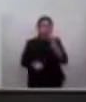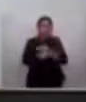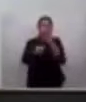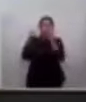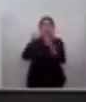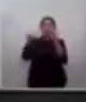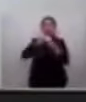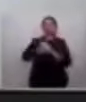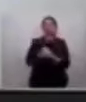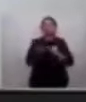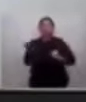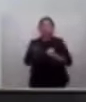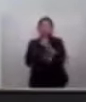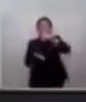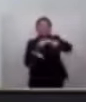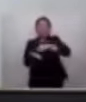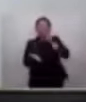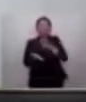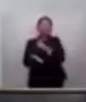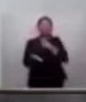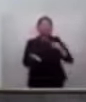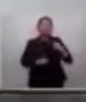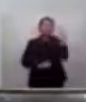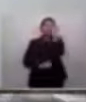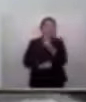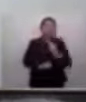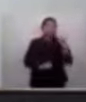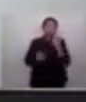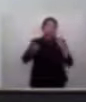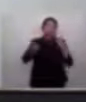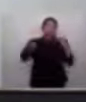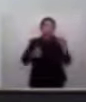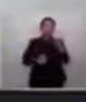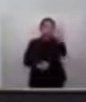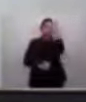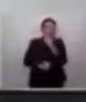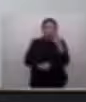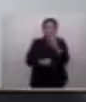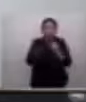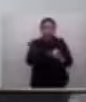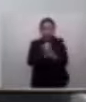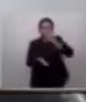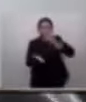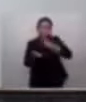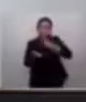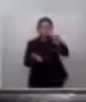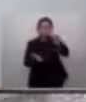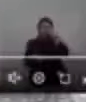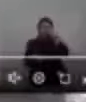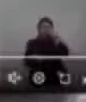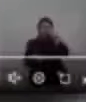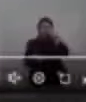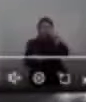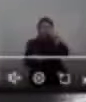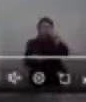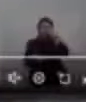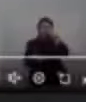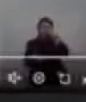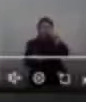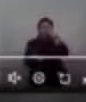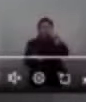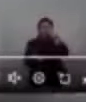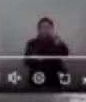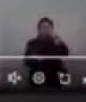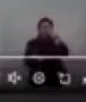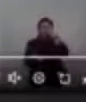del 1% de diferencia entre una persona y la otra eso es directamente ahí lo puedes pedir y tiene que proceder pero no es la única